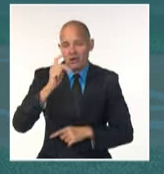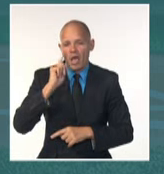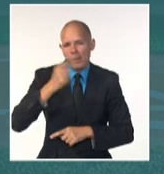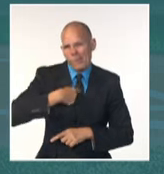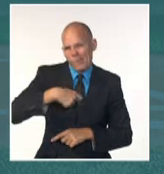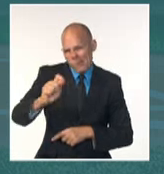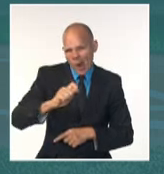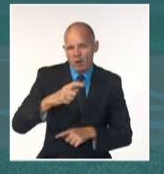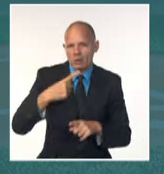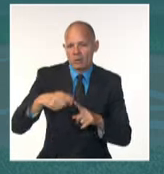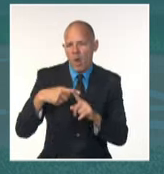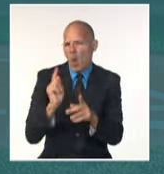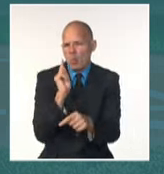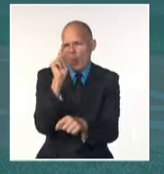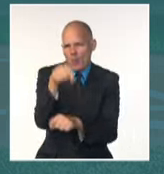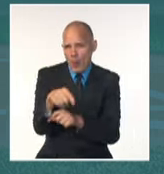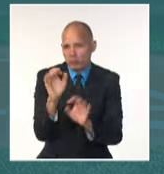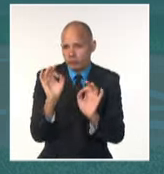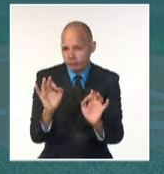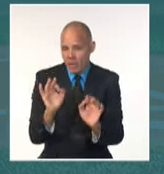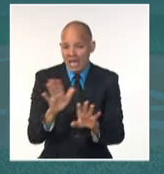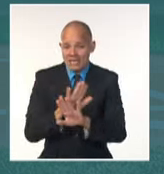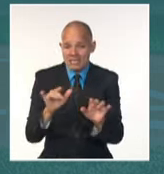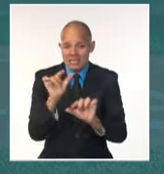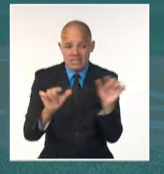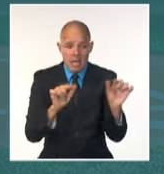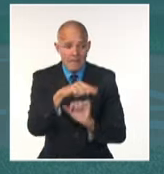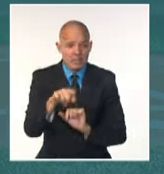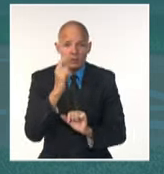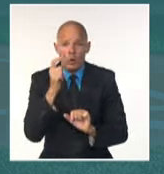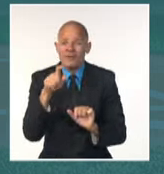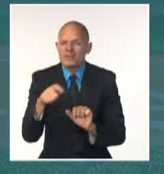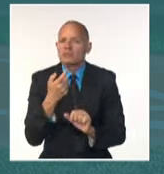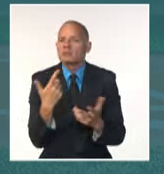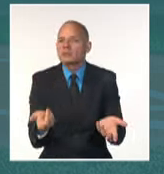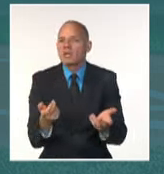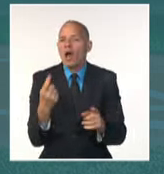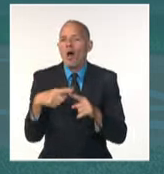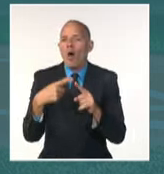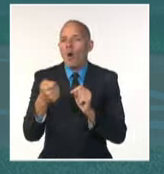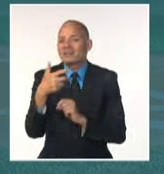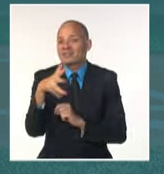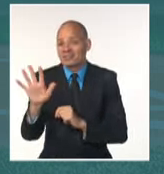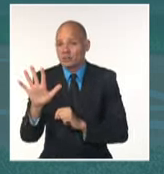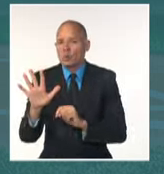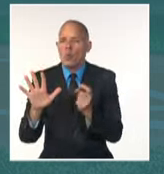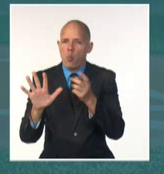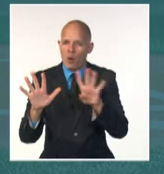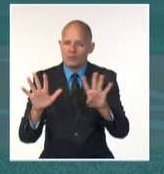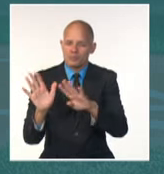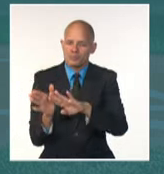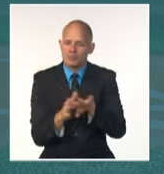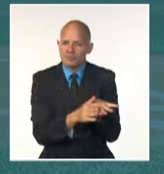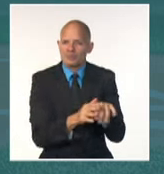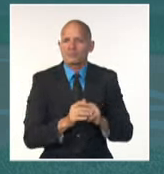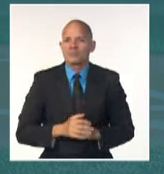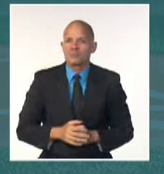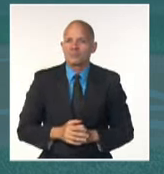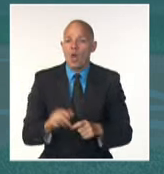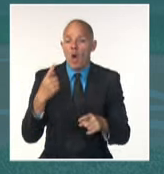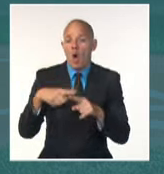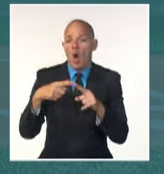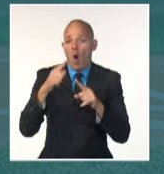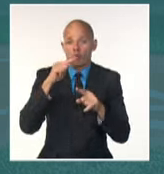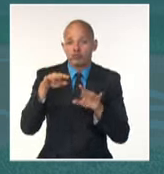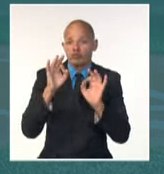Nelson Batista dejó tendidos en el césped a las avispas 5-4. Por su parte, en el Nelson Fernández, el líder final de Ríos vino de